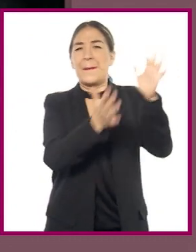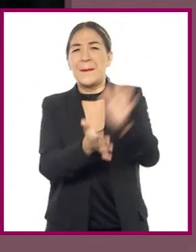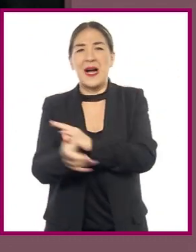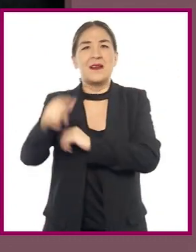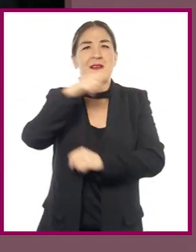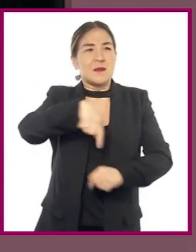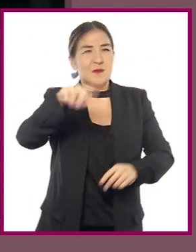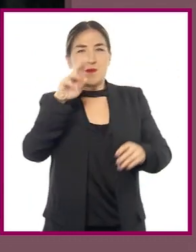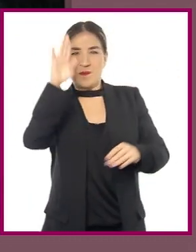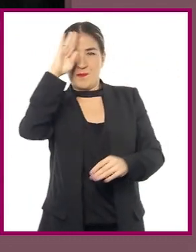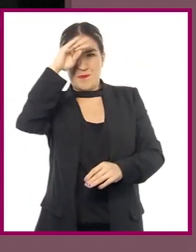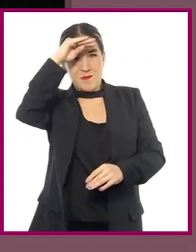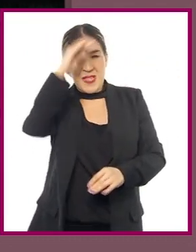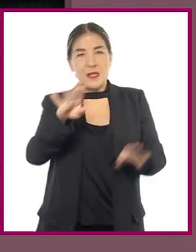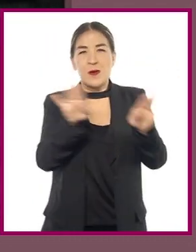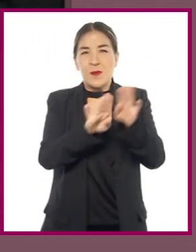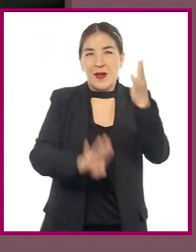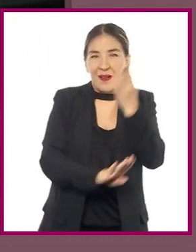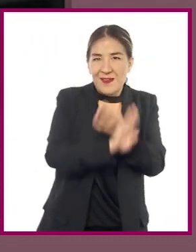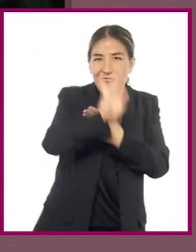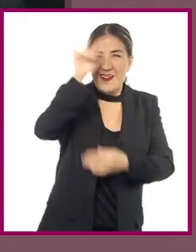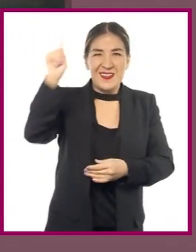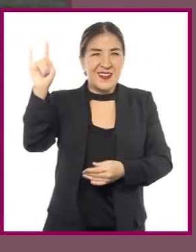seres fantásticos hacen su aparición.